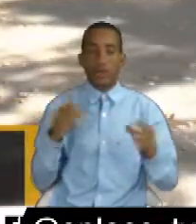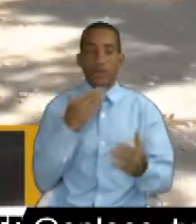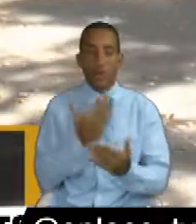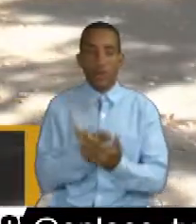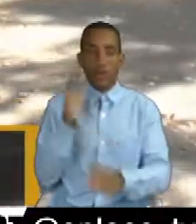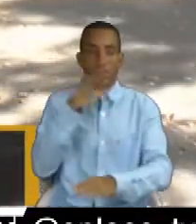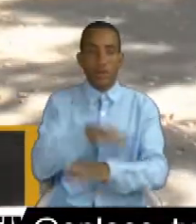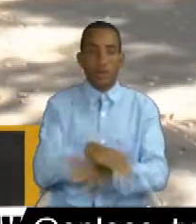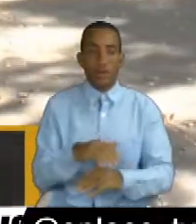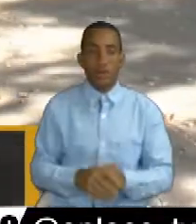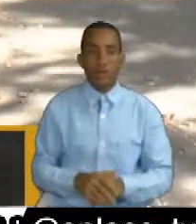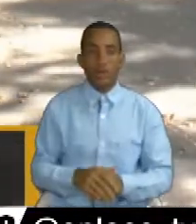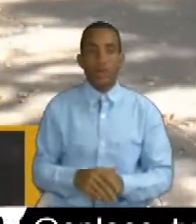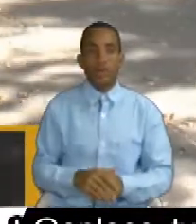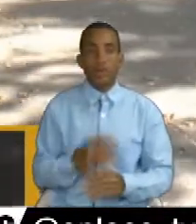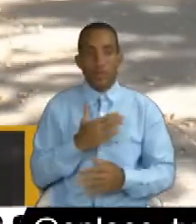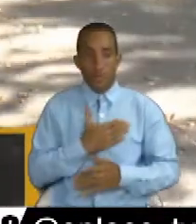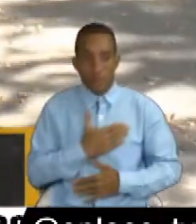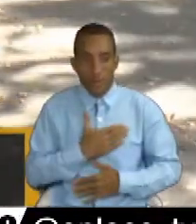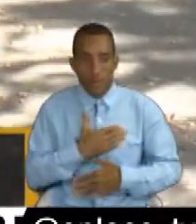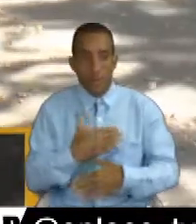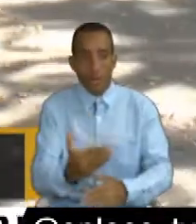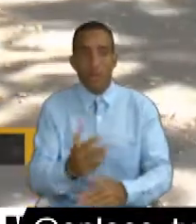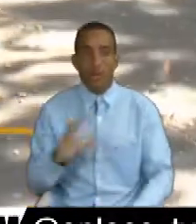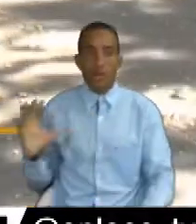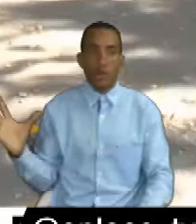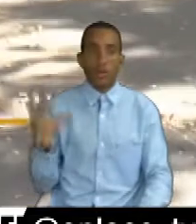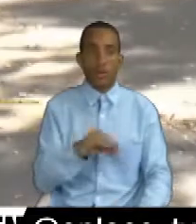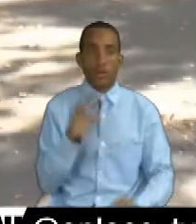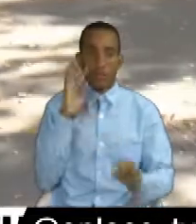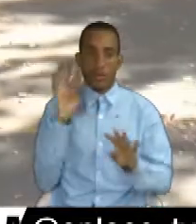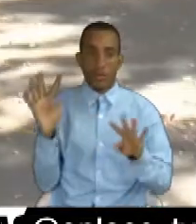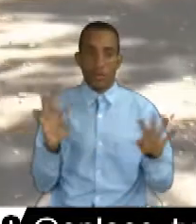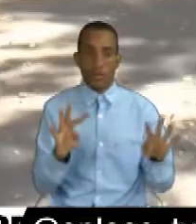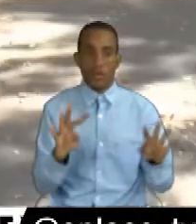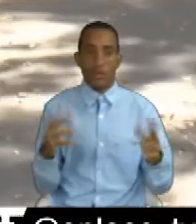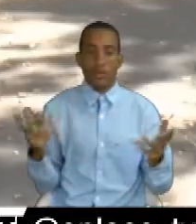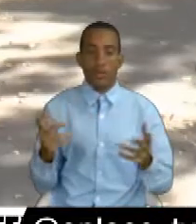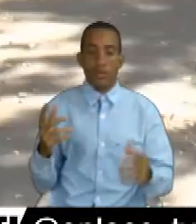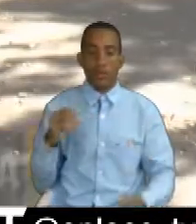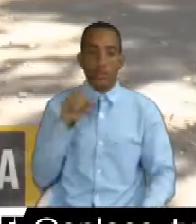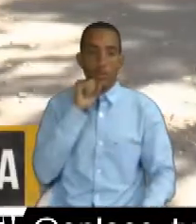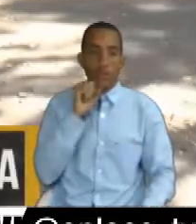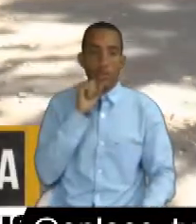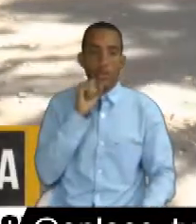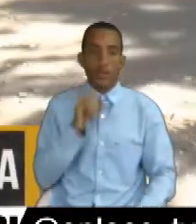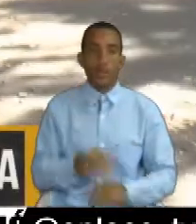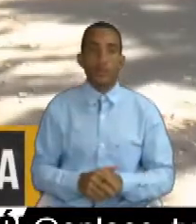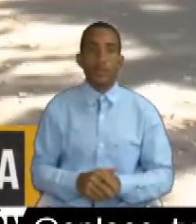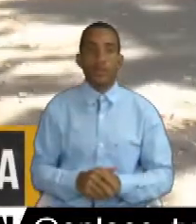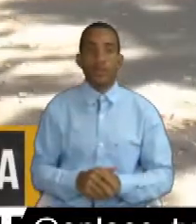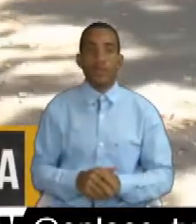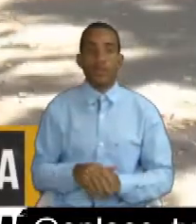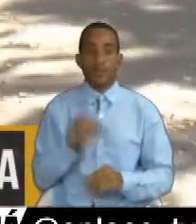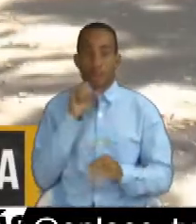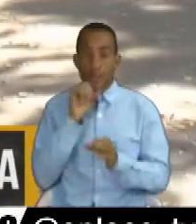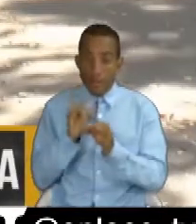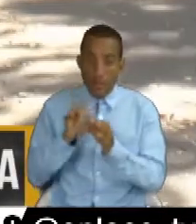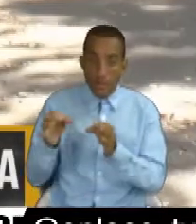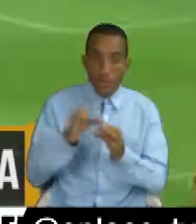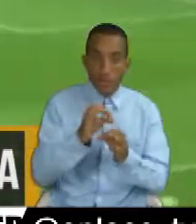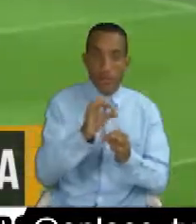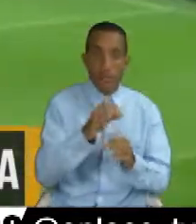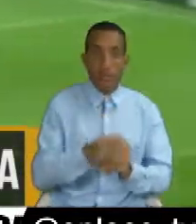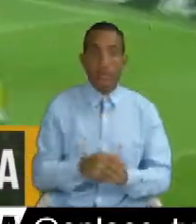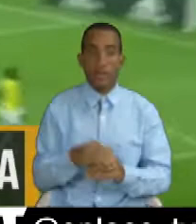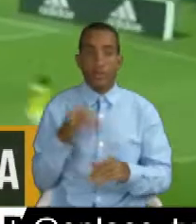¿qué tal? Buenas tardes, saludo para usted y para todos los televidentes de Enlace Noticias en la ciudad de Barranca Bermeja y el Magdalena Medio. Se ha jugado